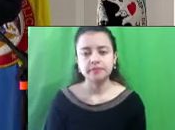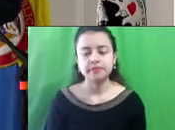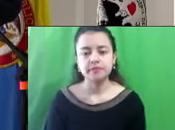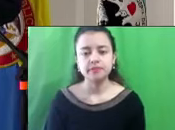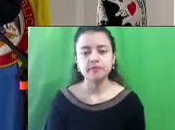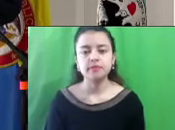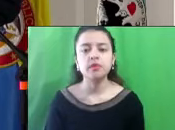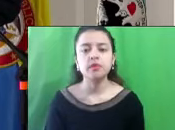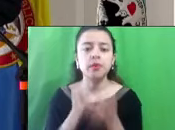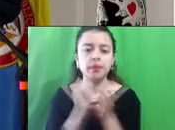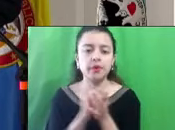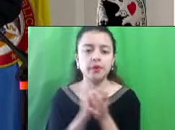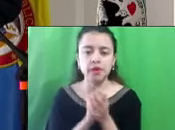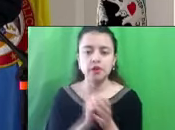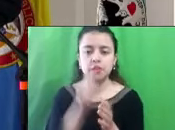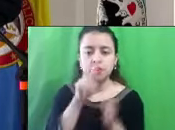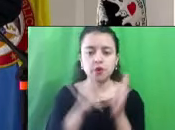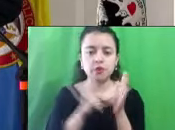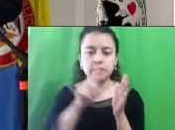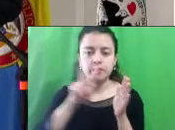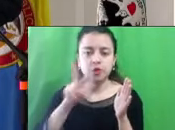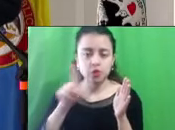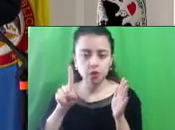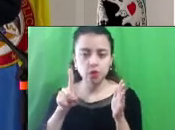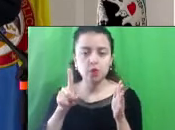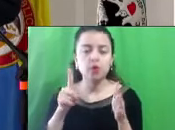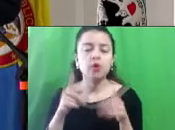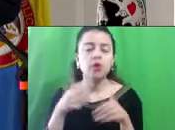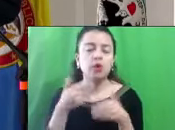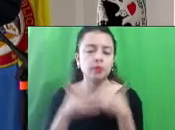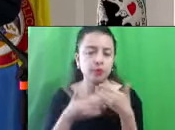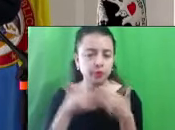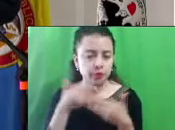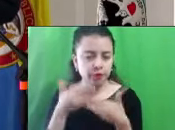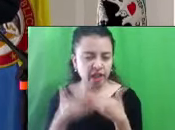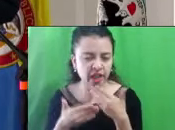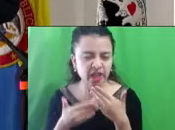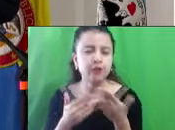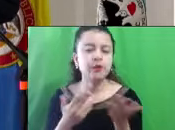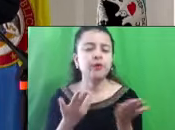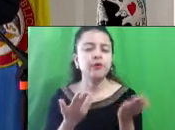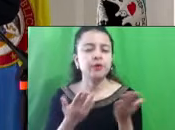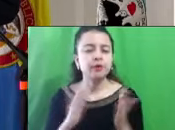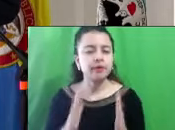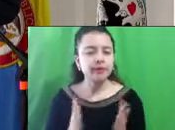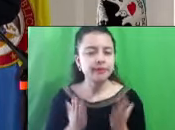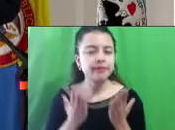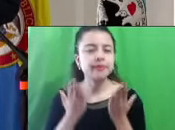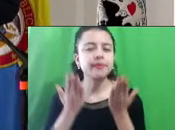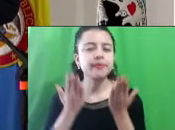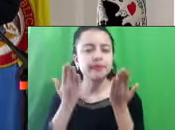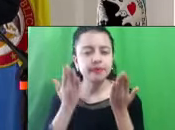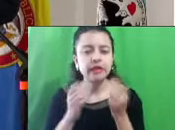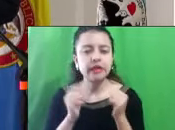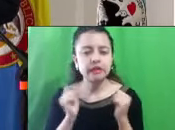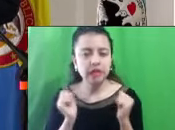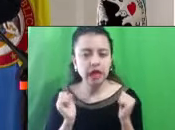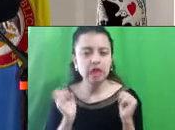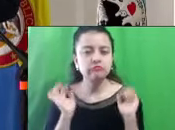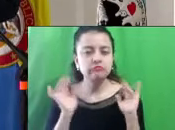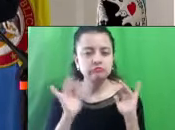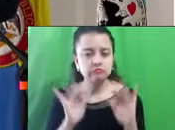2021, hasta que ya han sido levantadas la mayoría de las acciones preventivas, de manera que